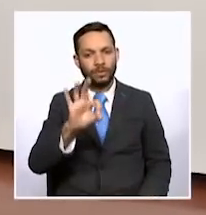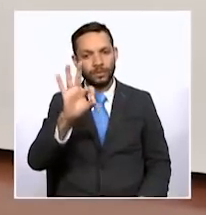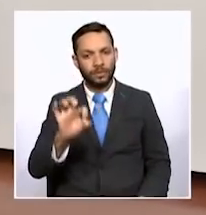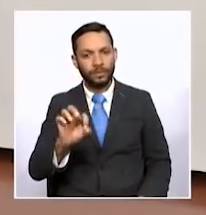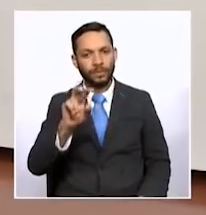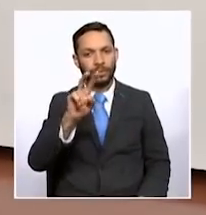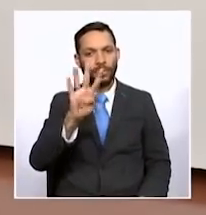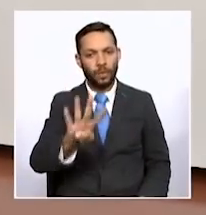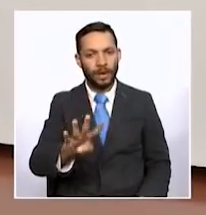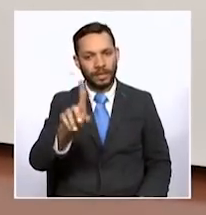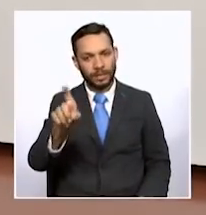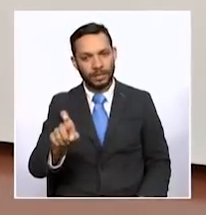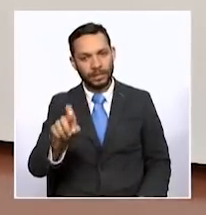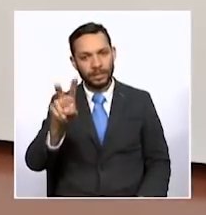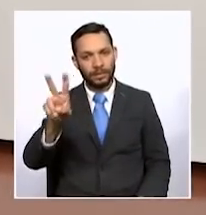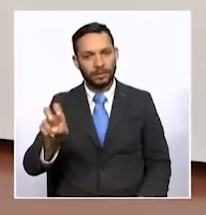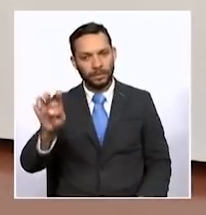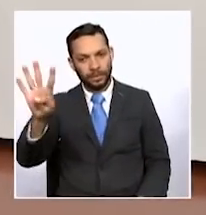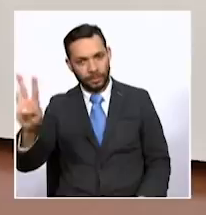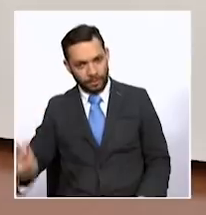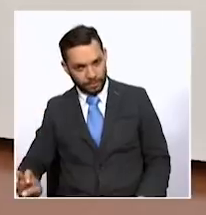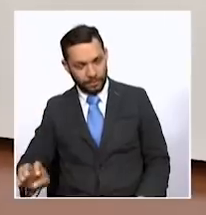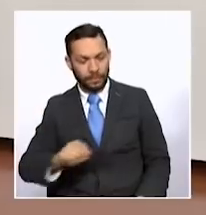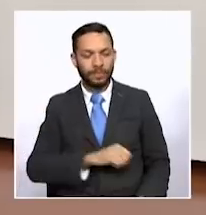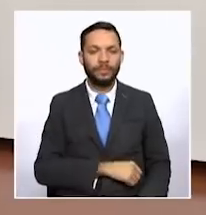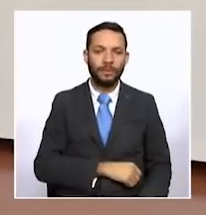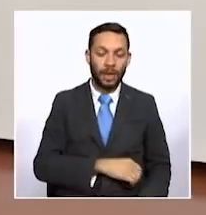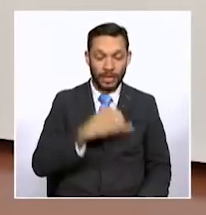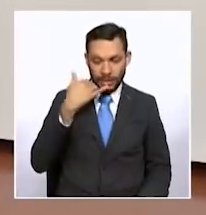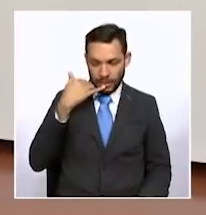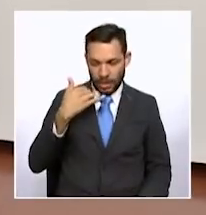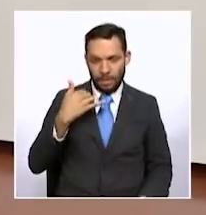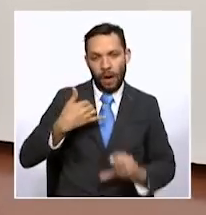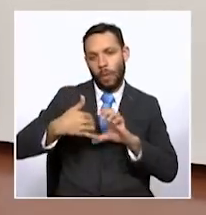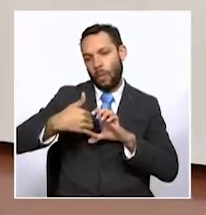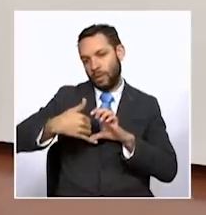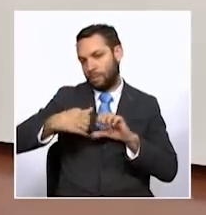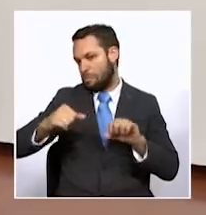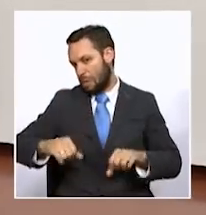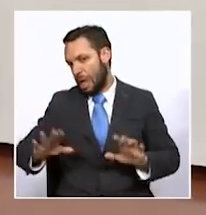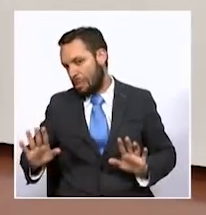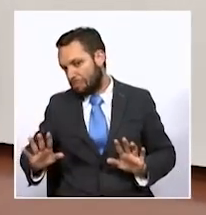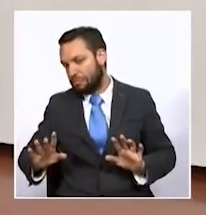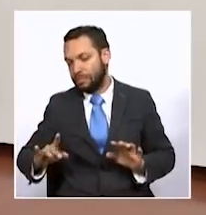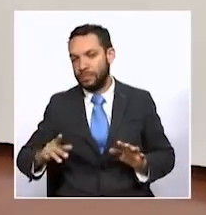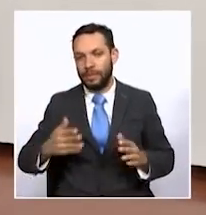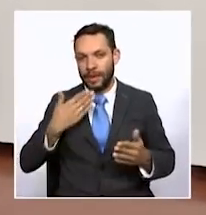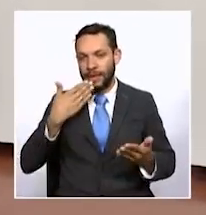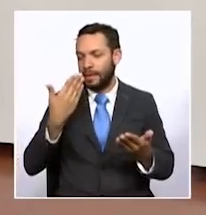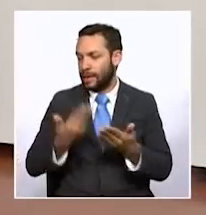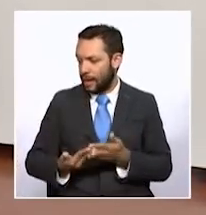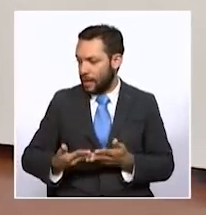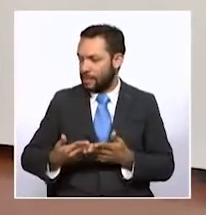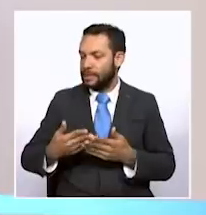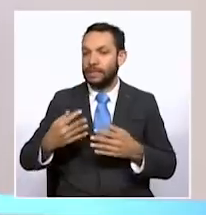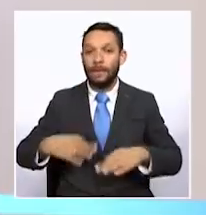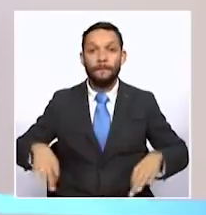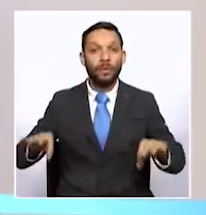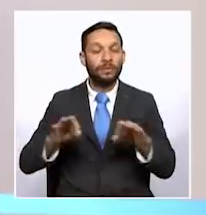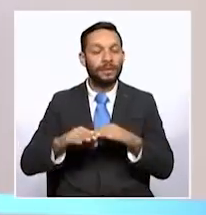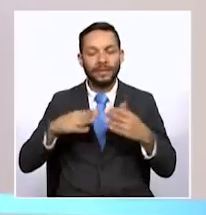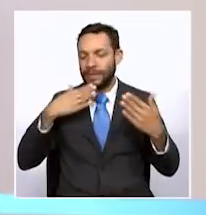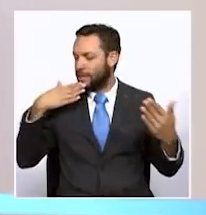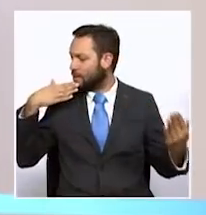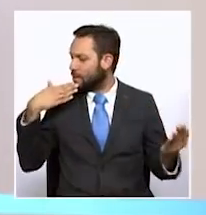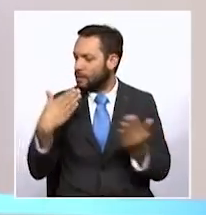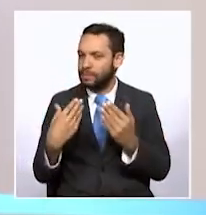300-488-4679 y el fijo 890-4242. Bueno, doctor Andrés Felipe, mil gracias. Una feliz Navidad a todos ustedes. Gracias por